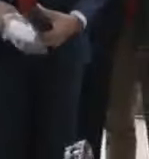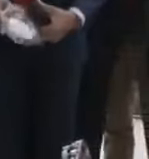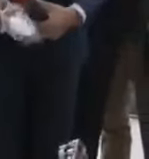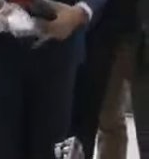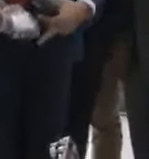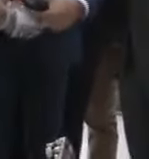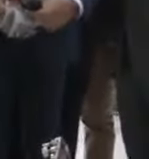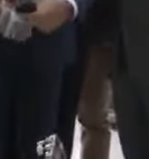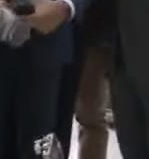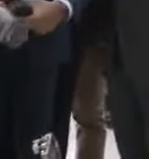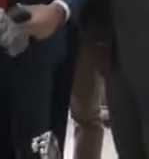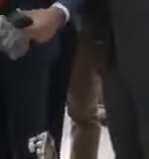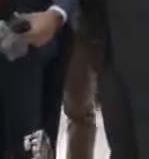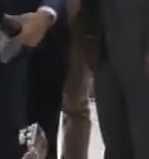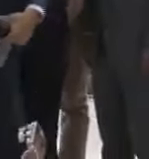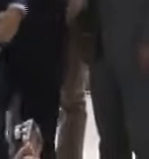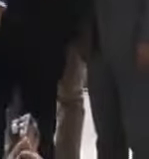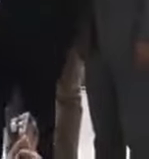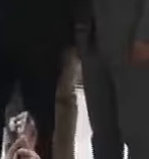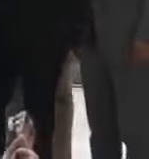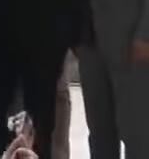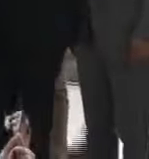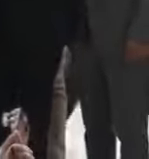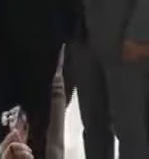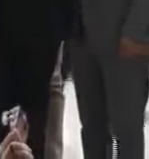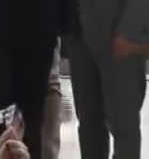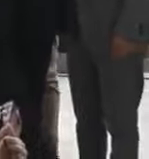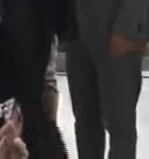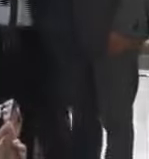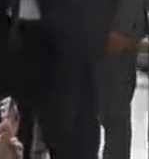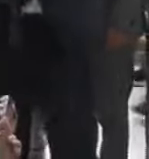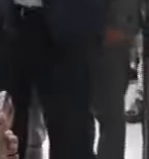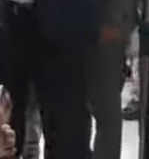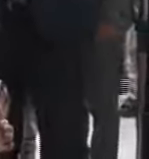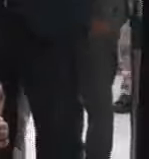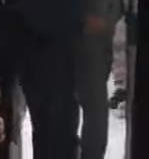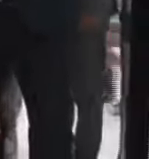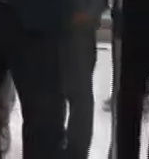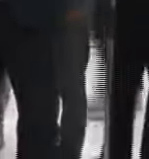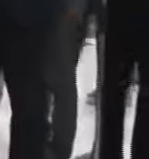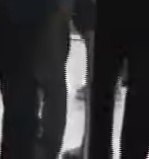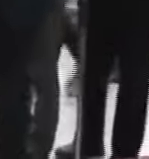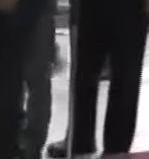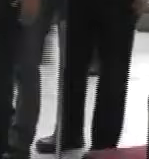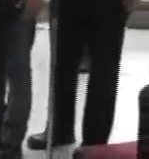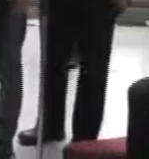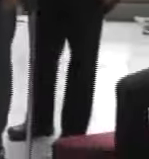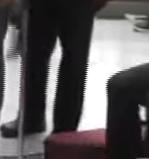Thank you.